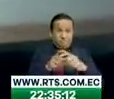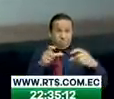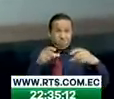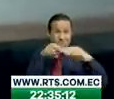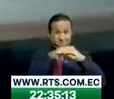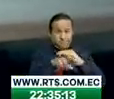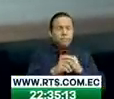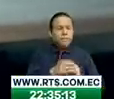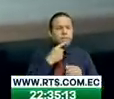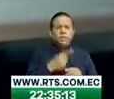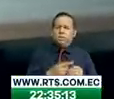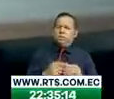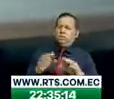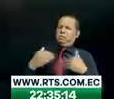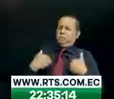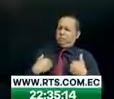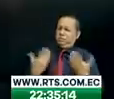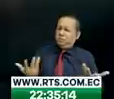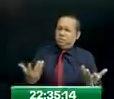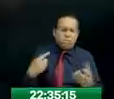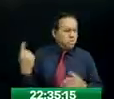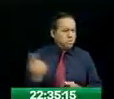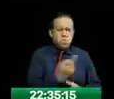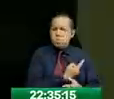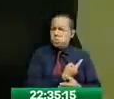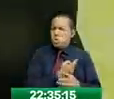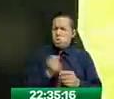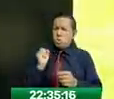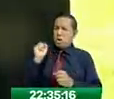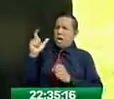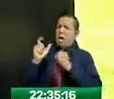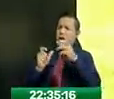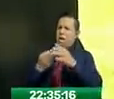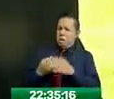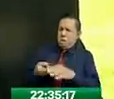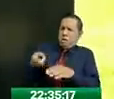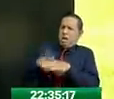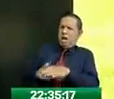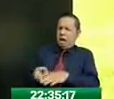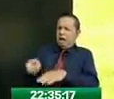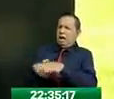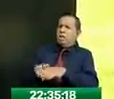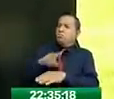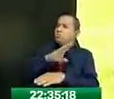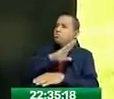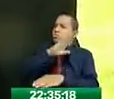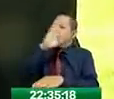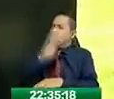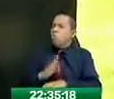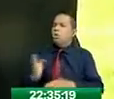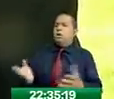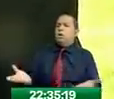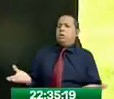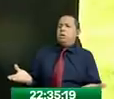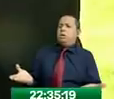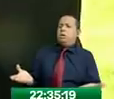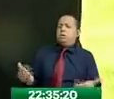denuncia. Hablan de sobreprecios. Nunca hemos cobrado sobreprecios, señor.